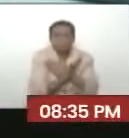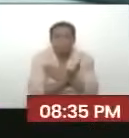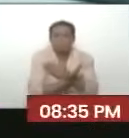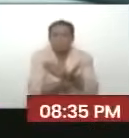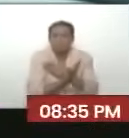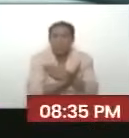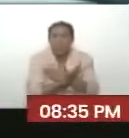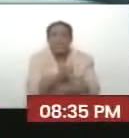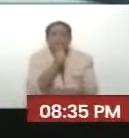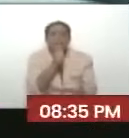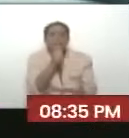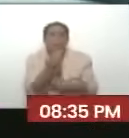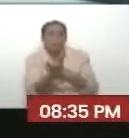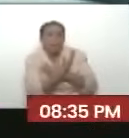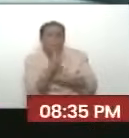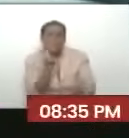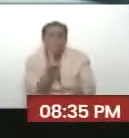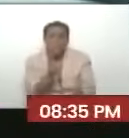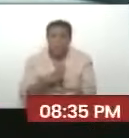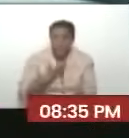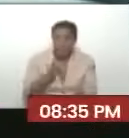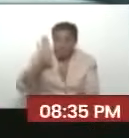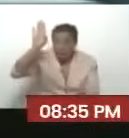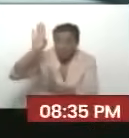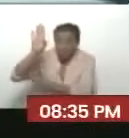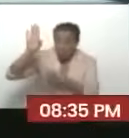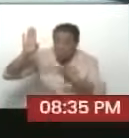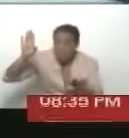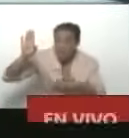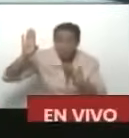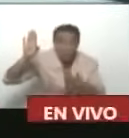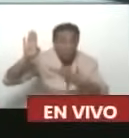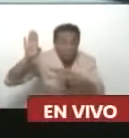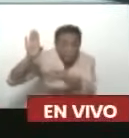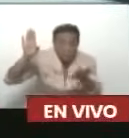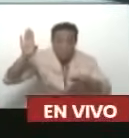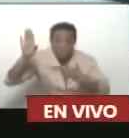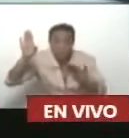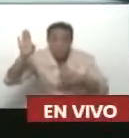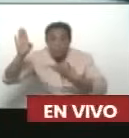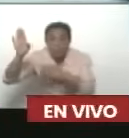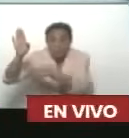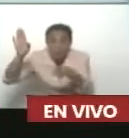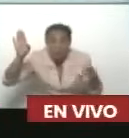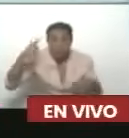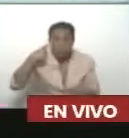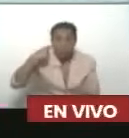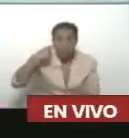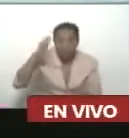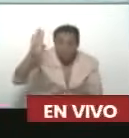que haya sanciones contra Venezuela, que la levanten. ¿Dónde está? Lo quiero verlo con mis ojos.